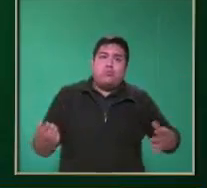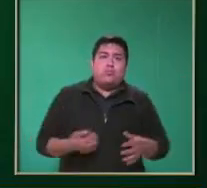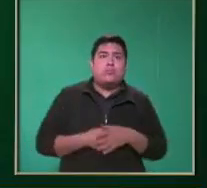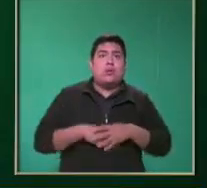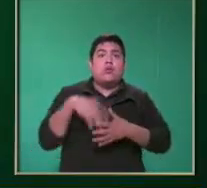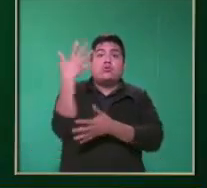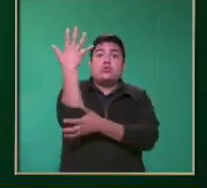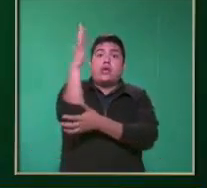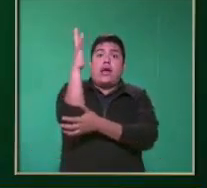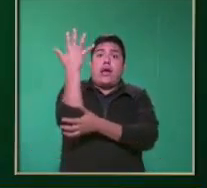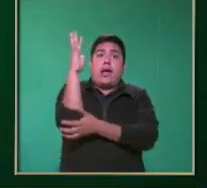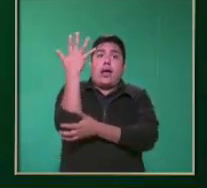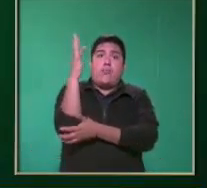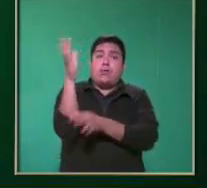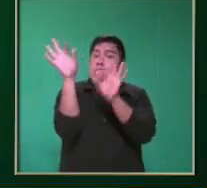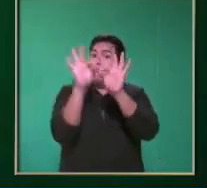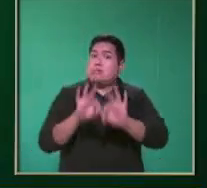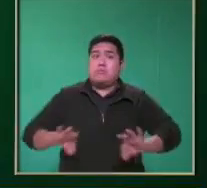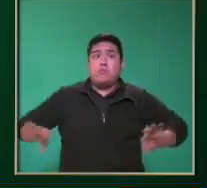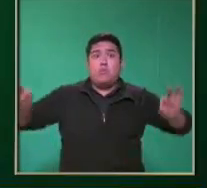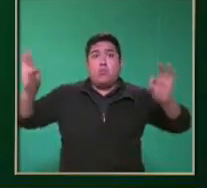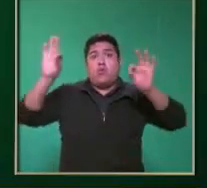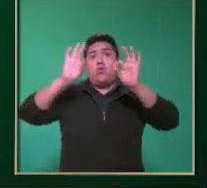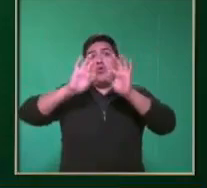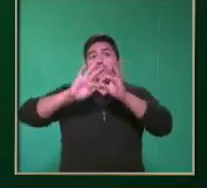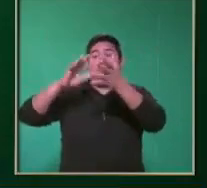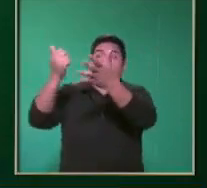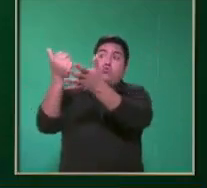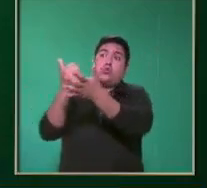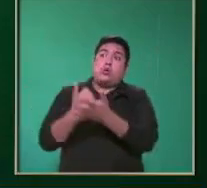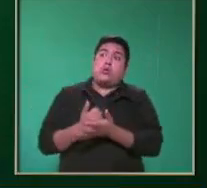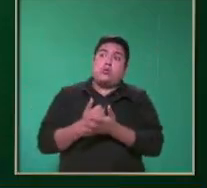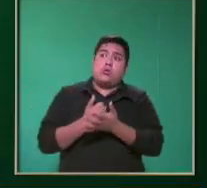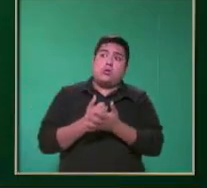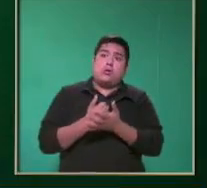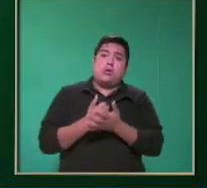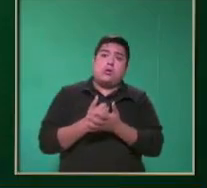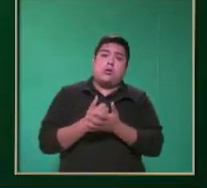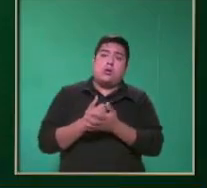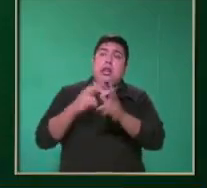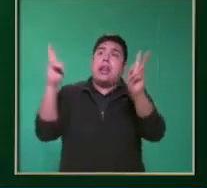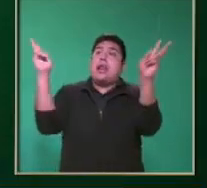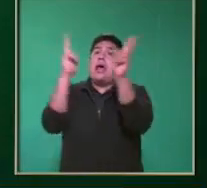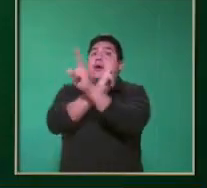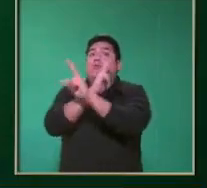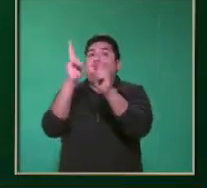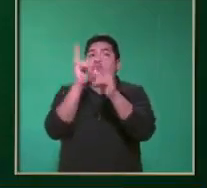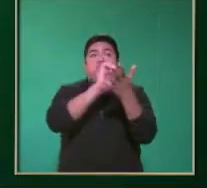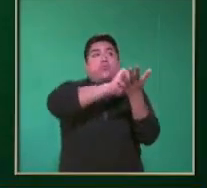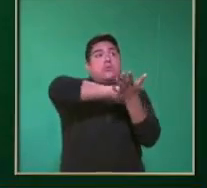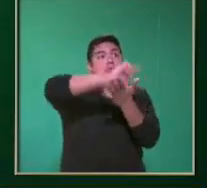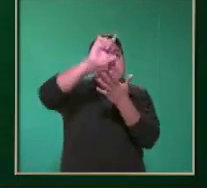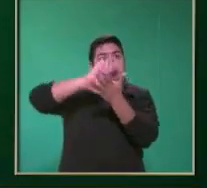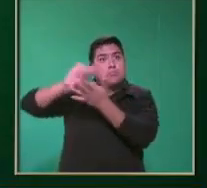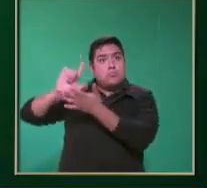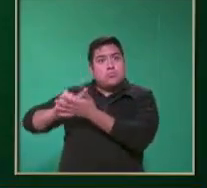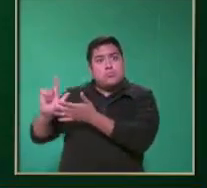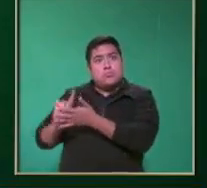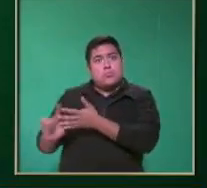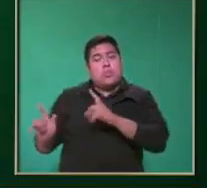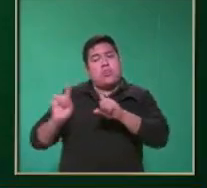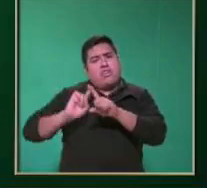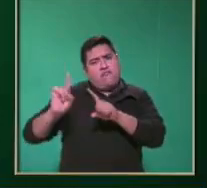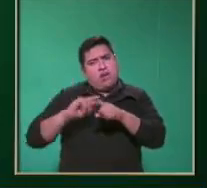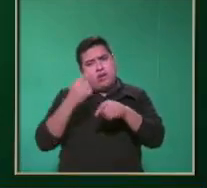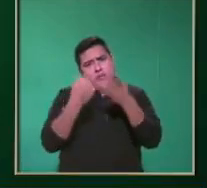y de vegetación nos da una ganancia tremenda en cuanto a la purificación del aire que respiramos. Entre otros